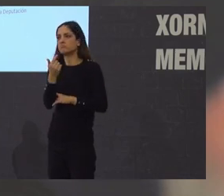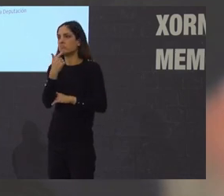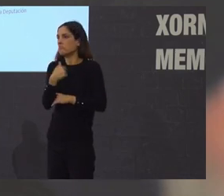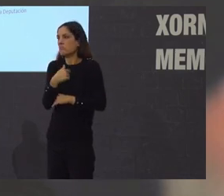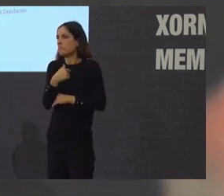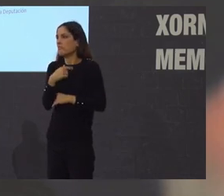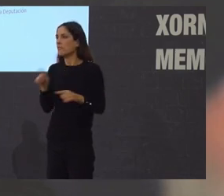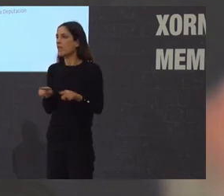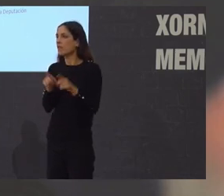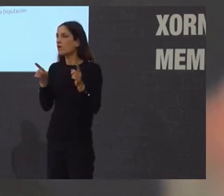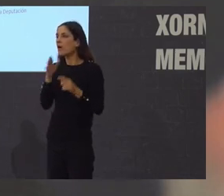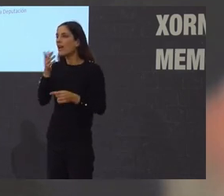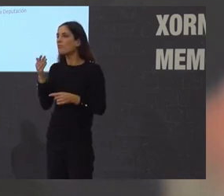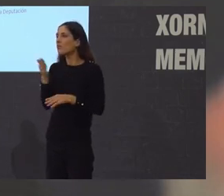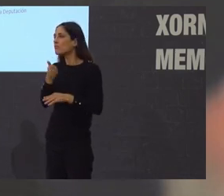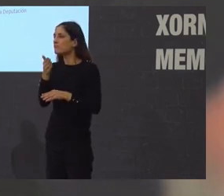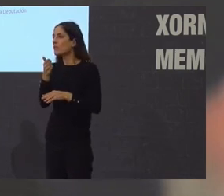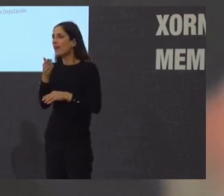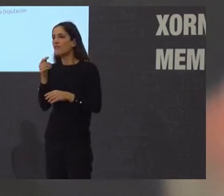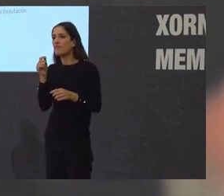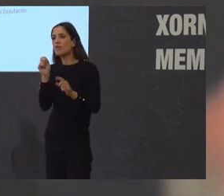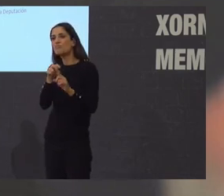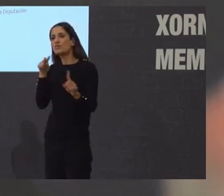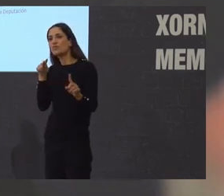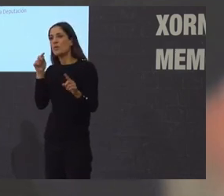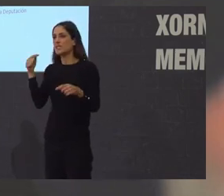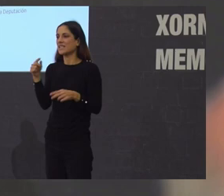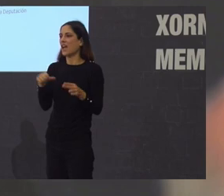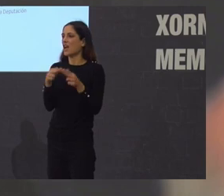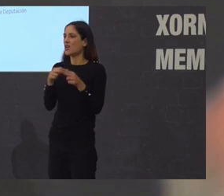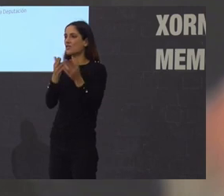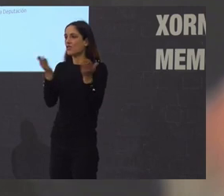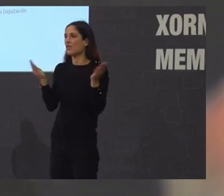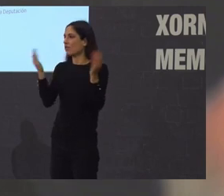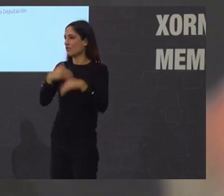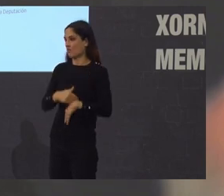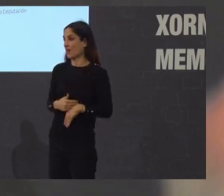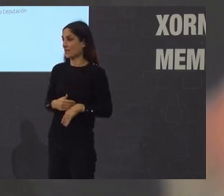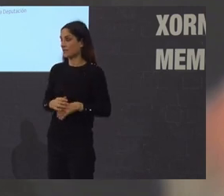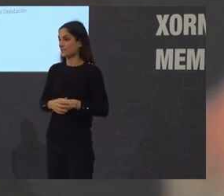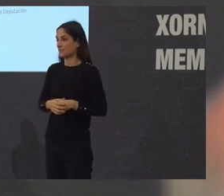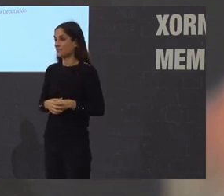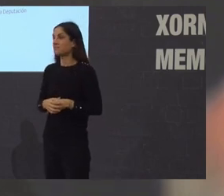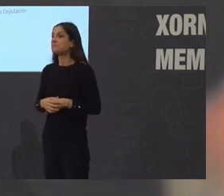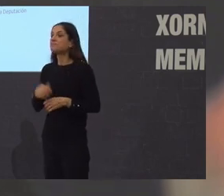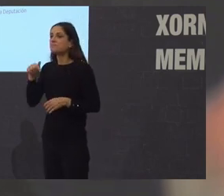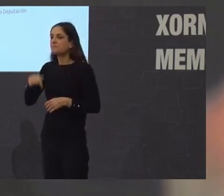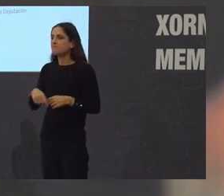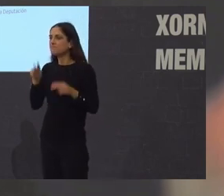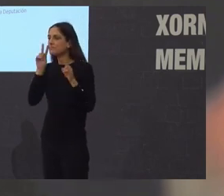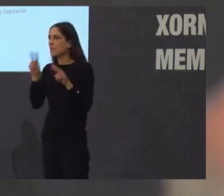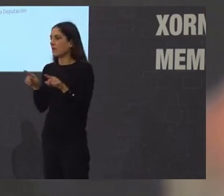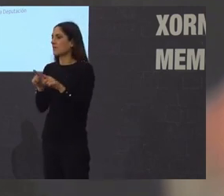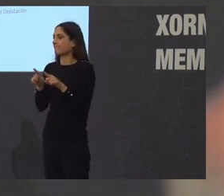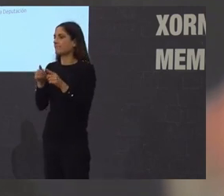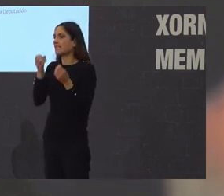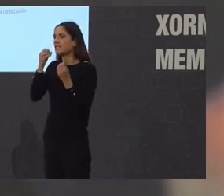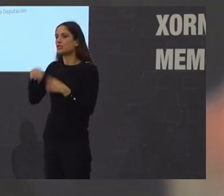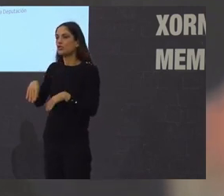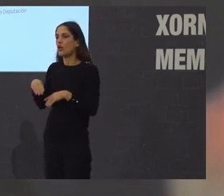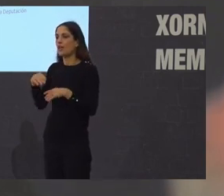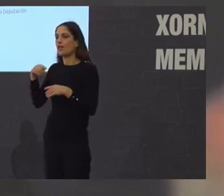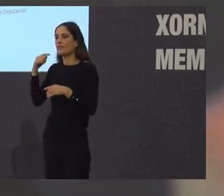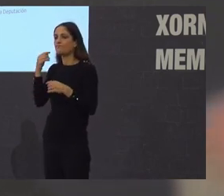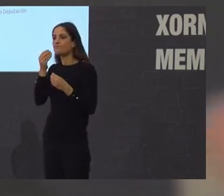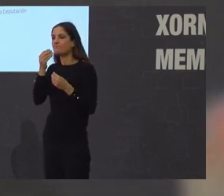social. Eso se ve muy bien en una historia que contó Philip Sands, hay un documental que se llama My